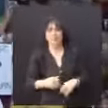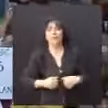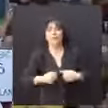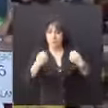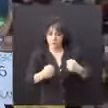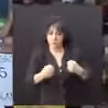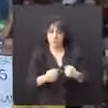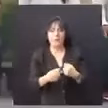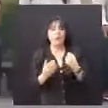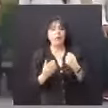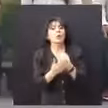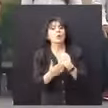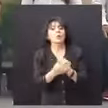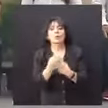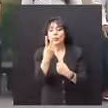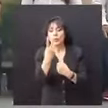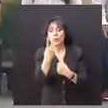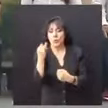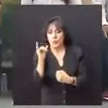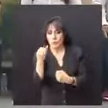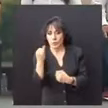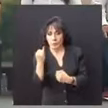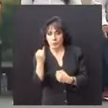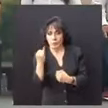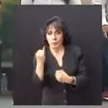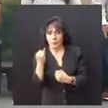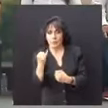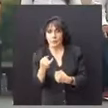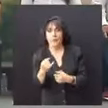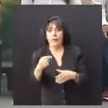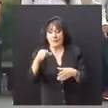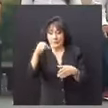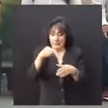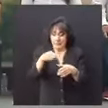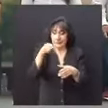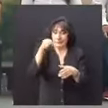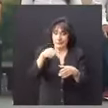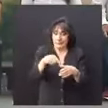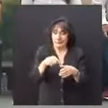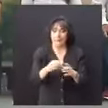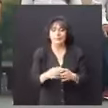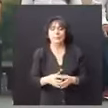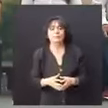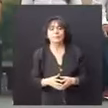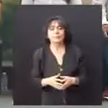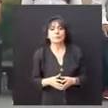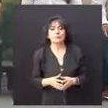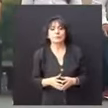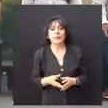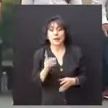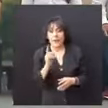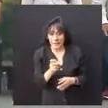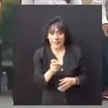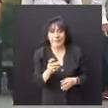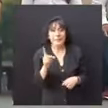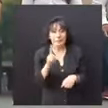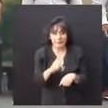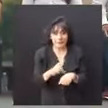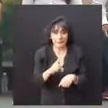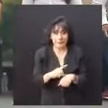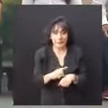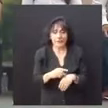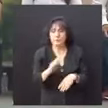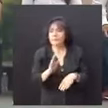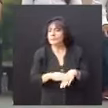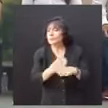Este 2 de junio es la elección. Y es un día